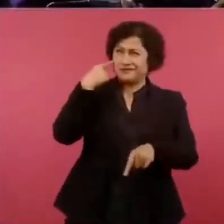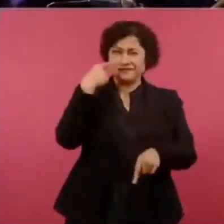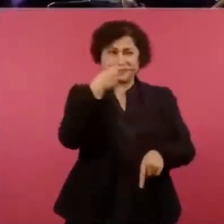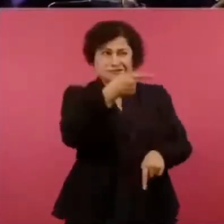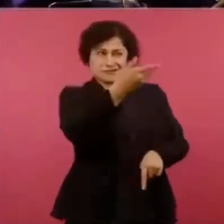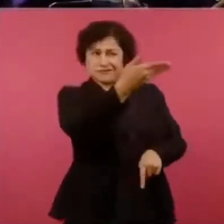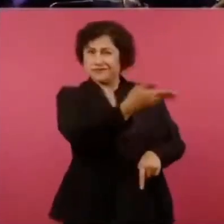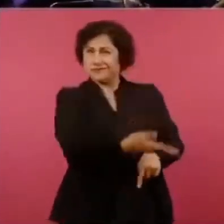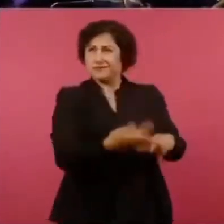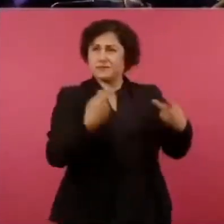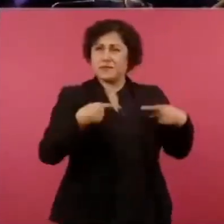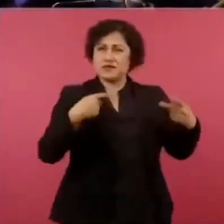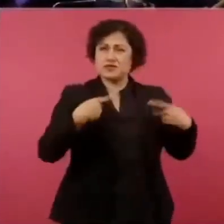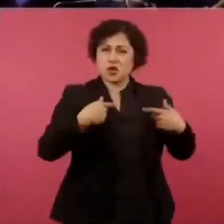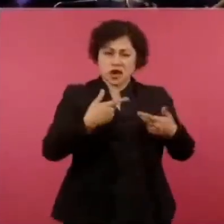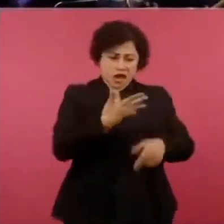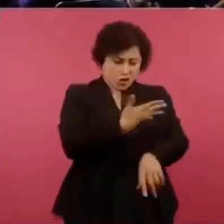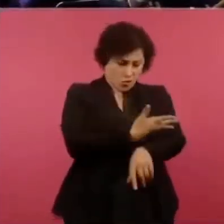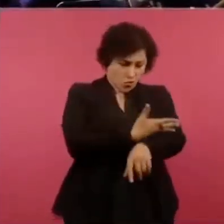honesta, trabajadora,